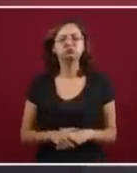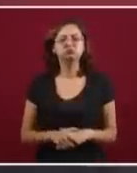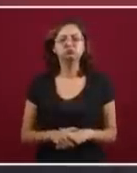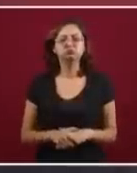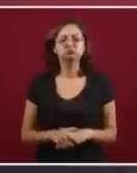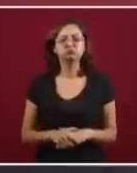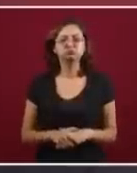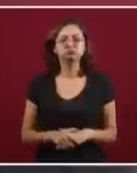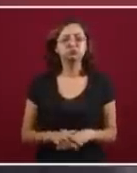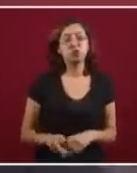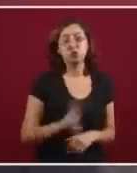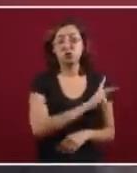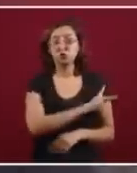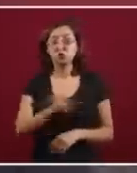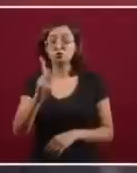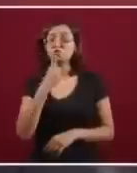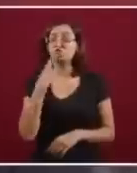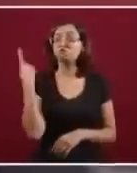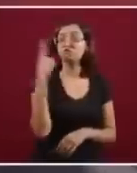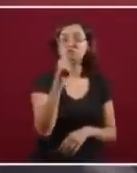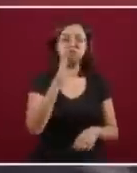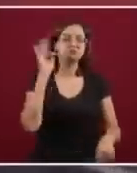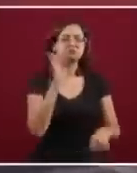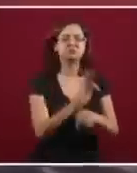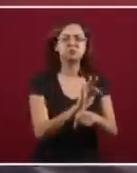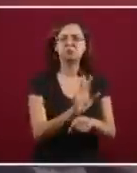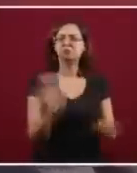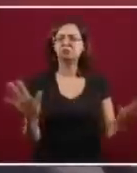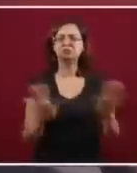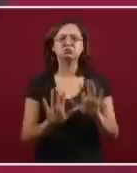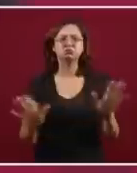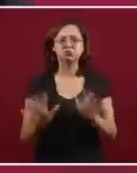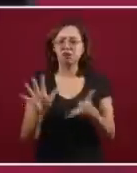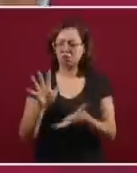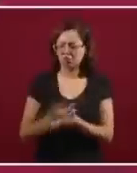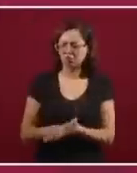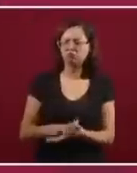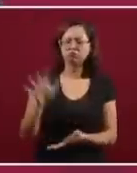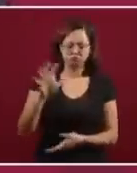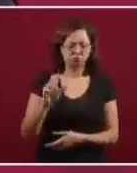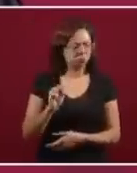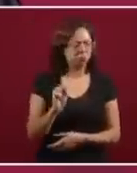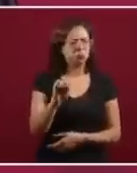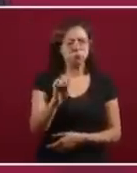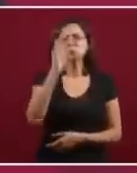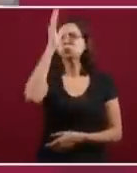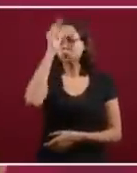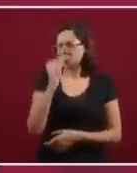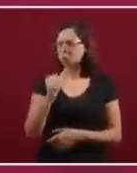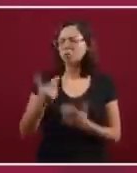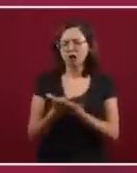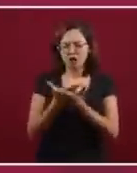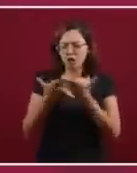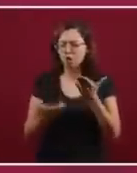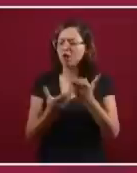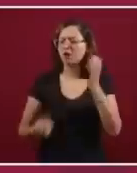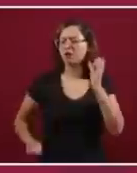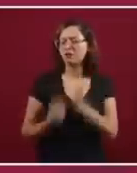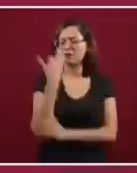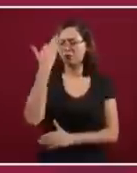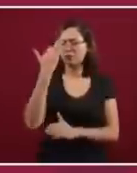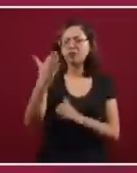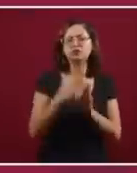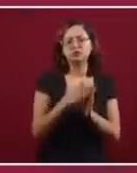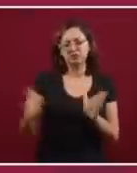no son todos la mayoría está aceptando de que son otros tiempos y que tiene que haber